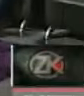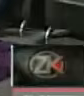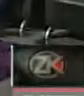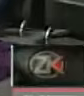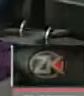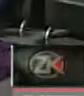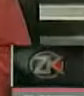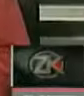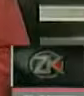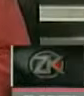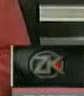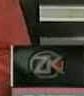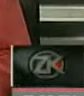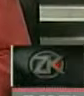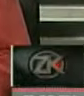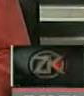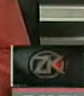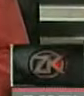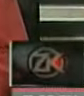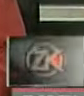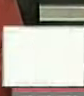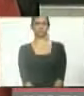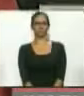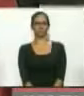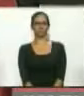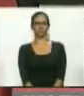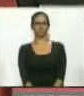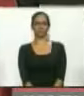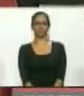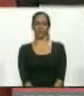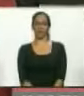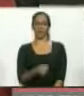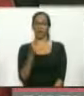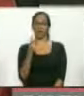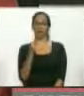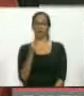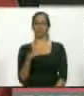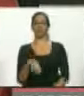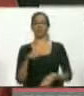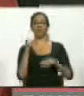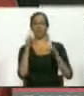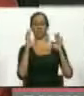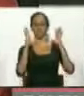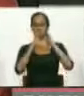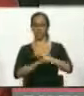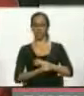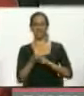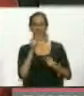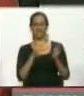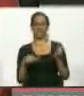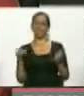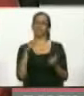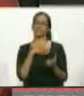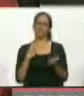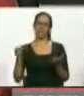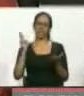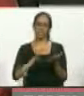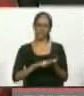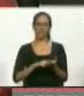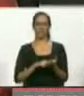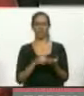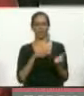pendiente vista 11 y 8 de la noche el vídeo se quiso repetir para la gente que nos ha visto qué fue lo que pasó en viña del mar